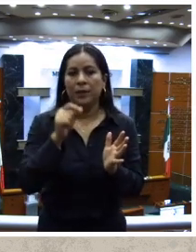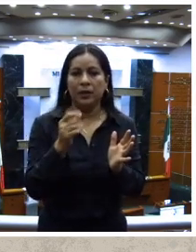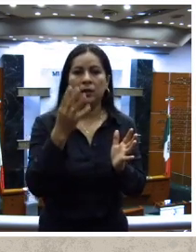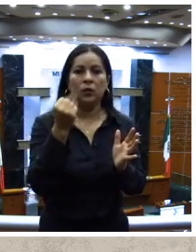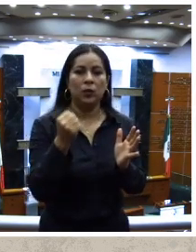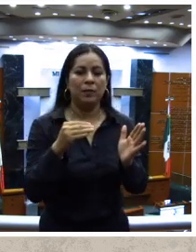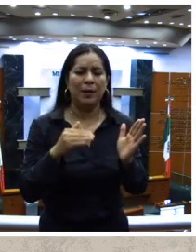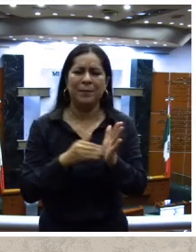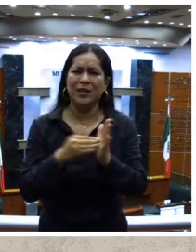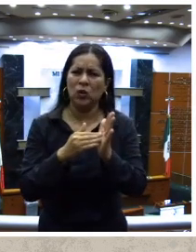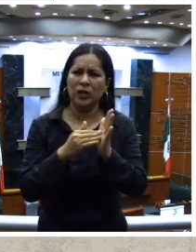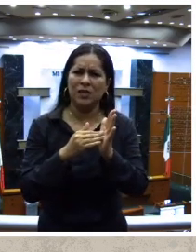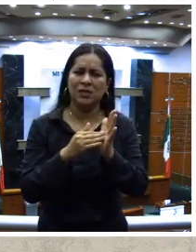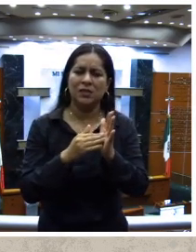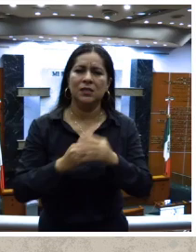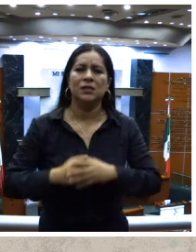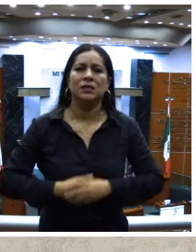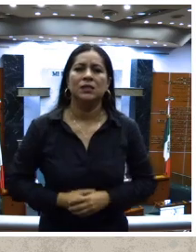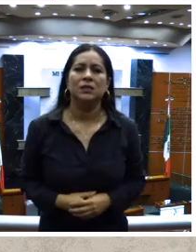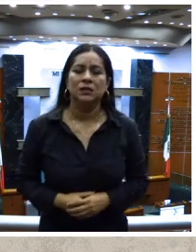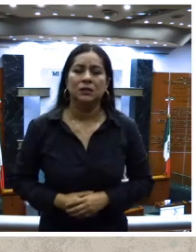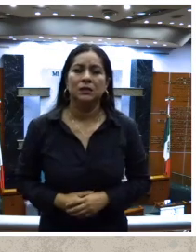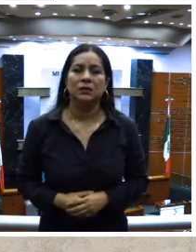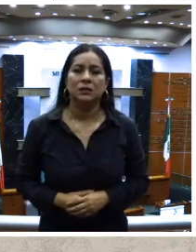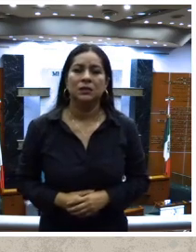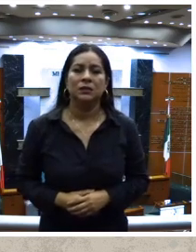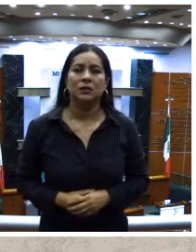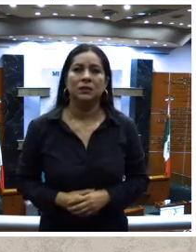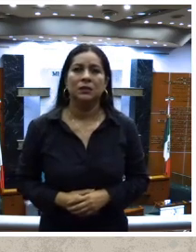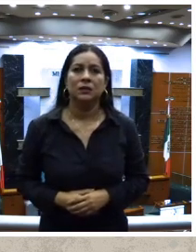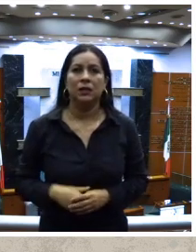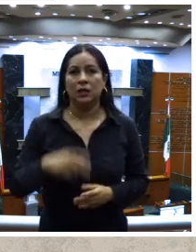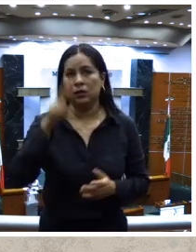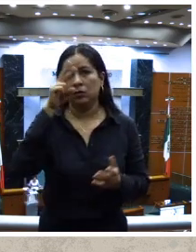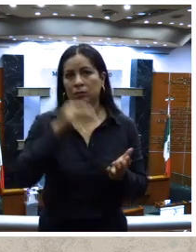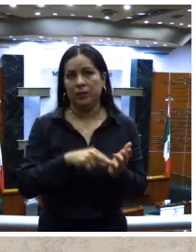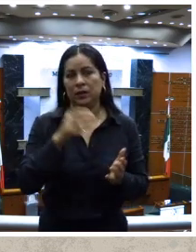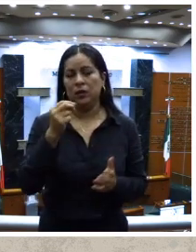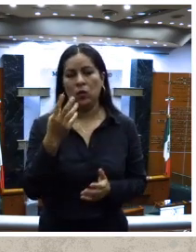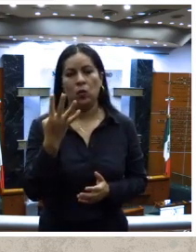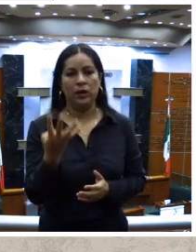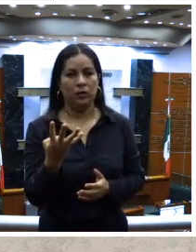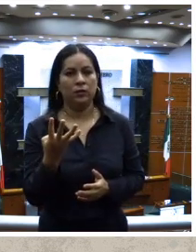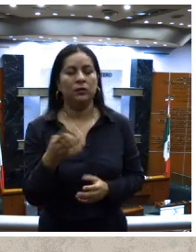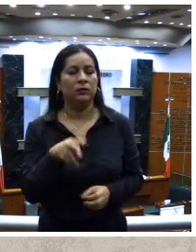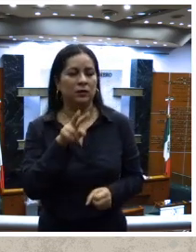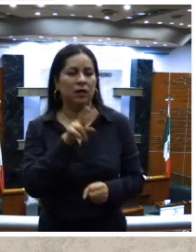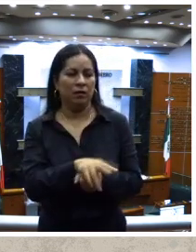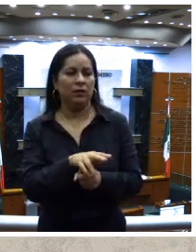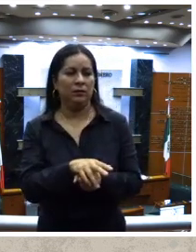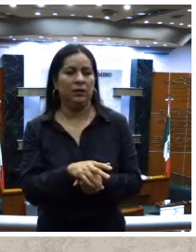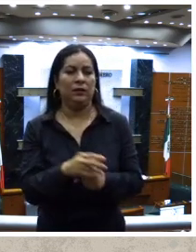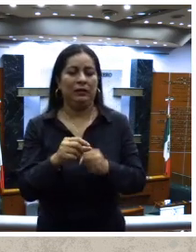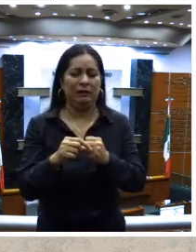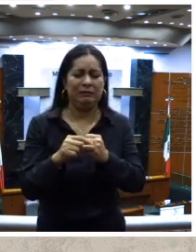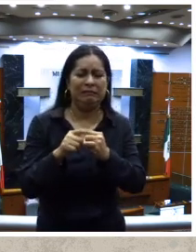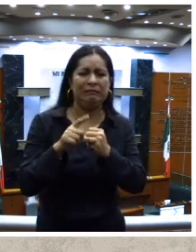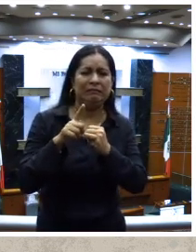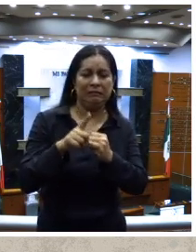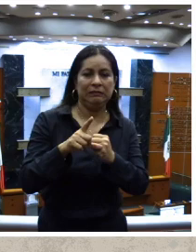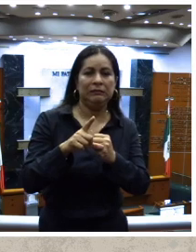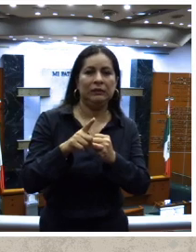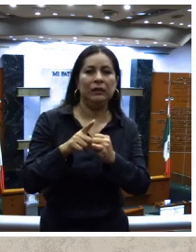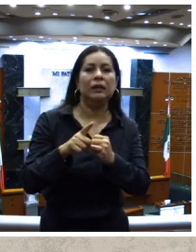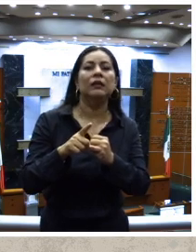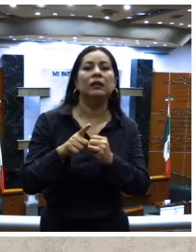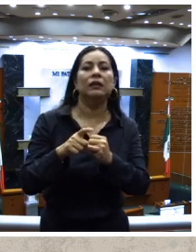1.029 millones de pesos en 2024. Se observa una tendencia creciente en el